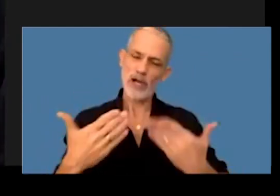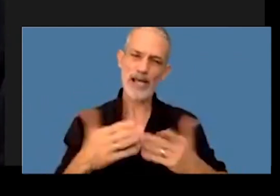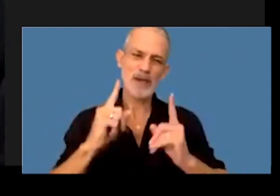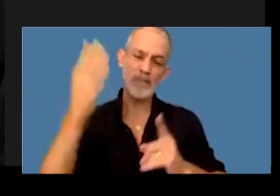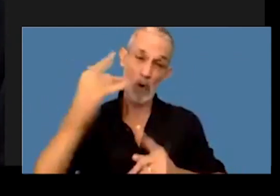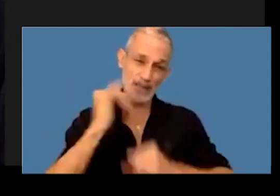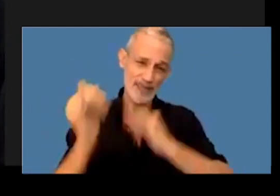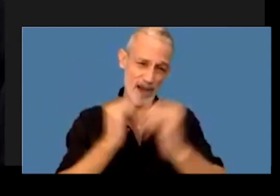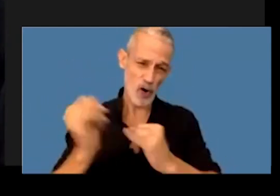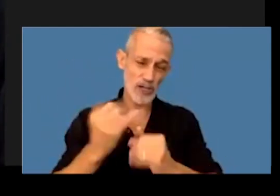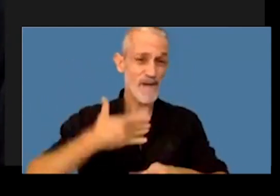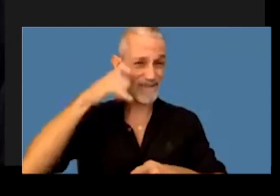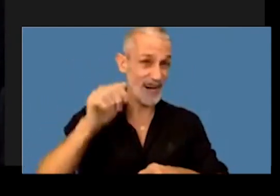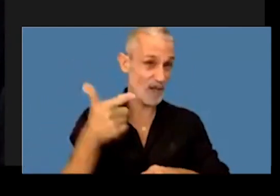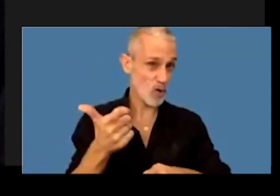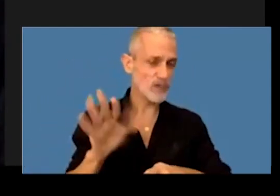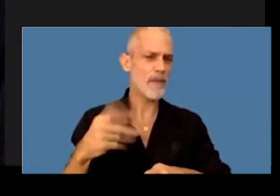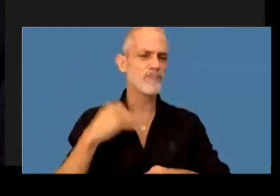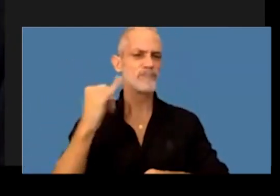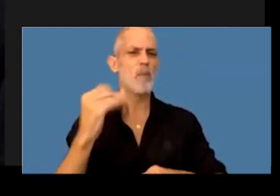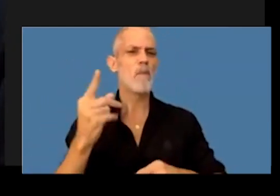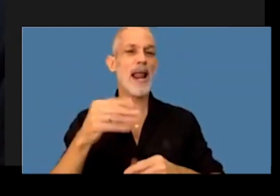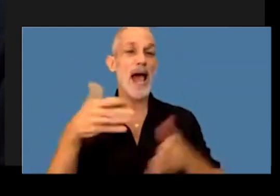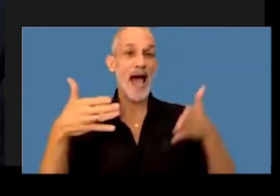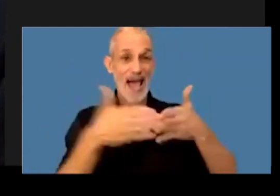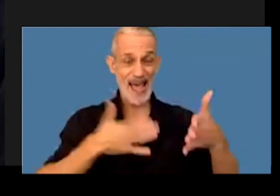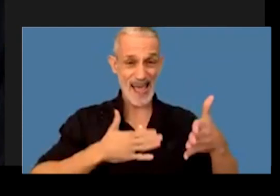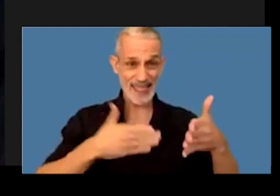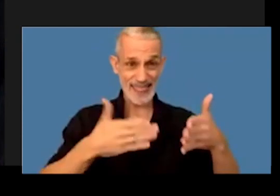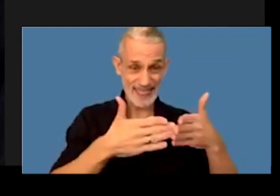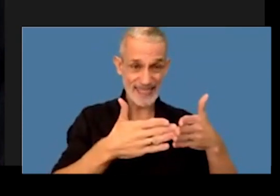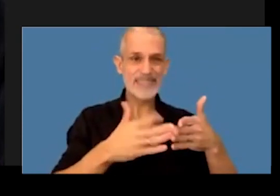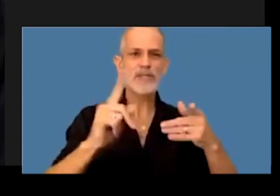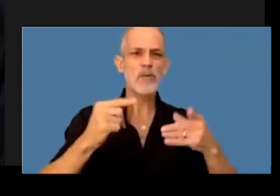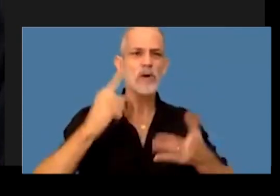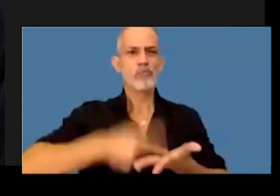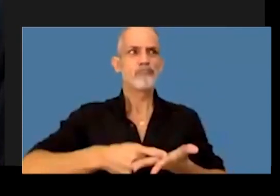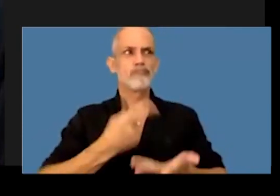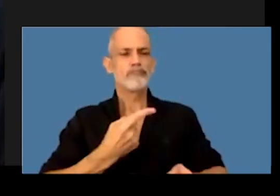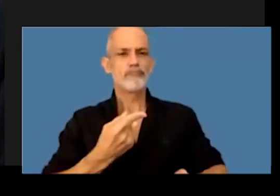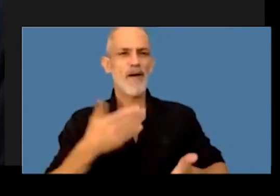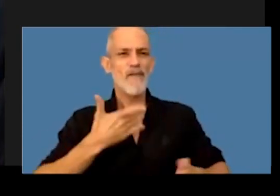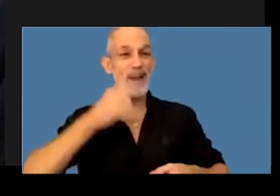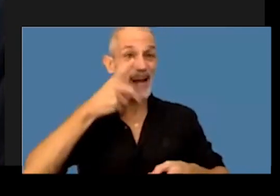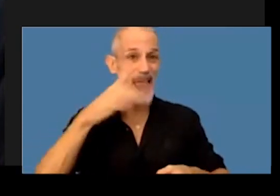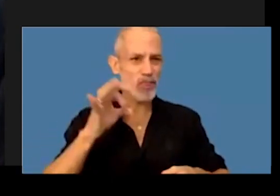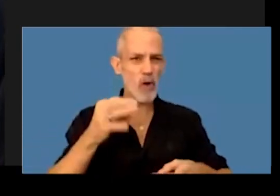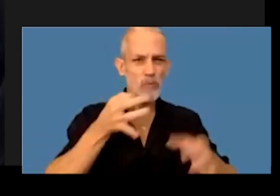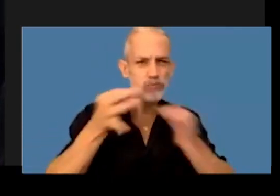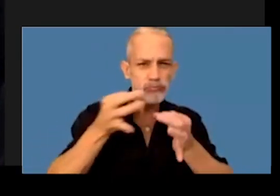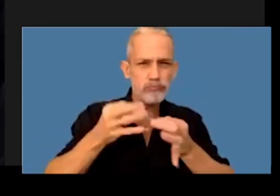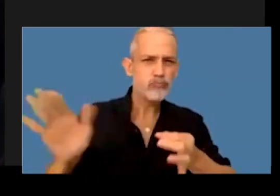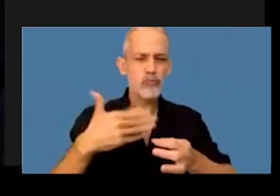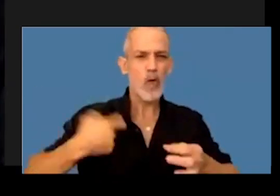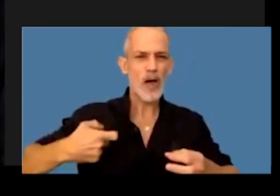estaba Fernando, para la agencia y como mandato de Fernando, el diálogo con todos los actores de la sociedad civil es